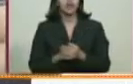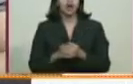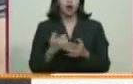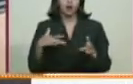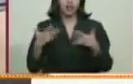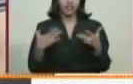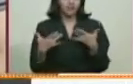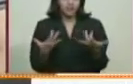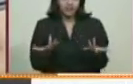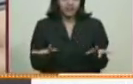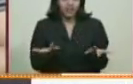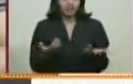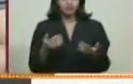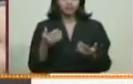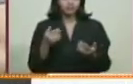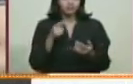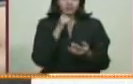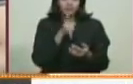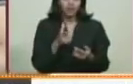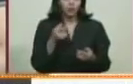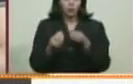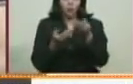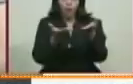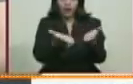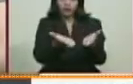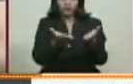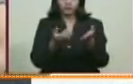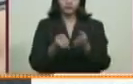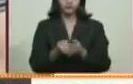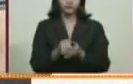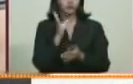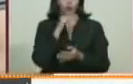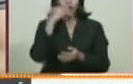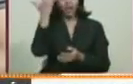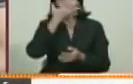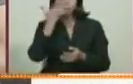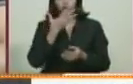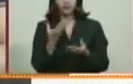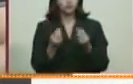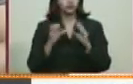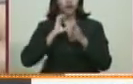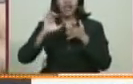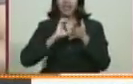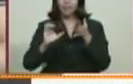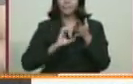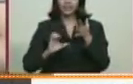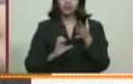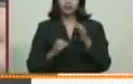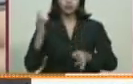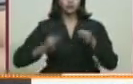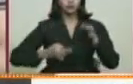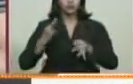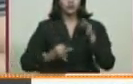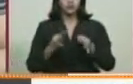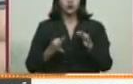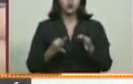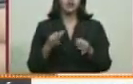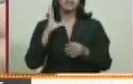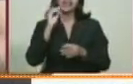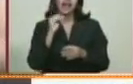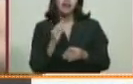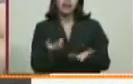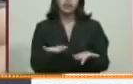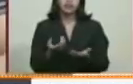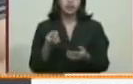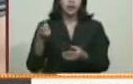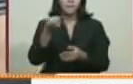Ya no hay duda. O sea, hay demasiados elementos de juicio que te hablan de un intento de magnicidio